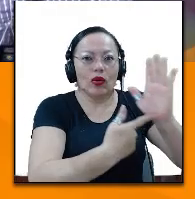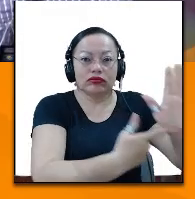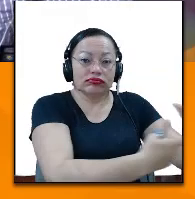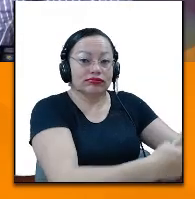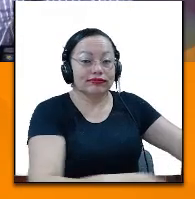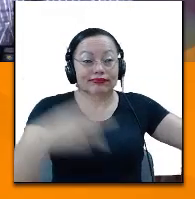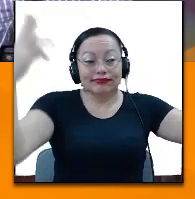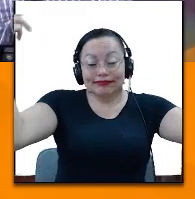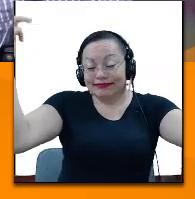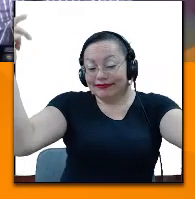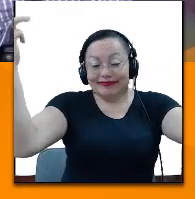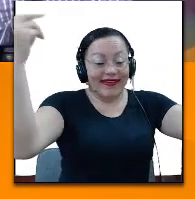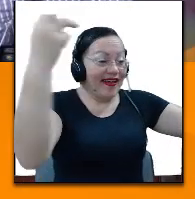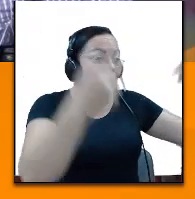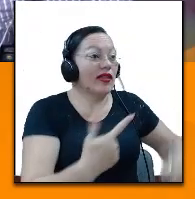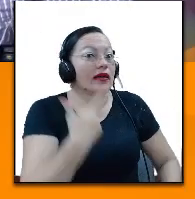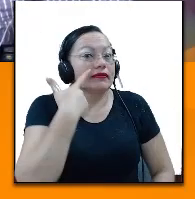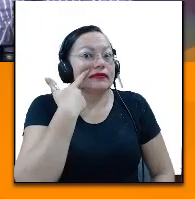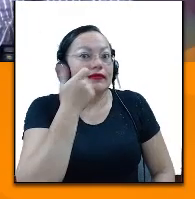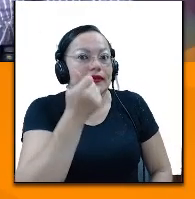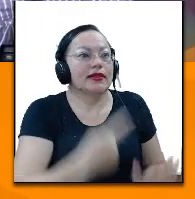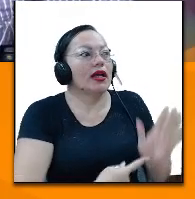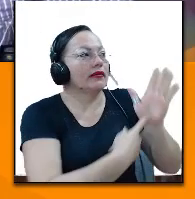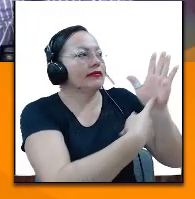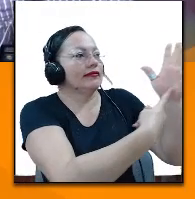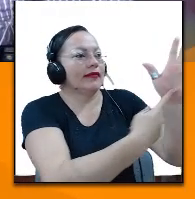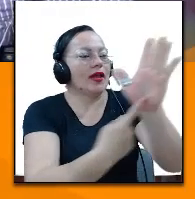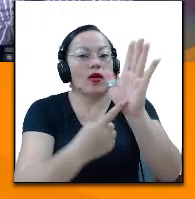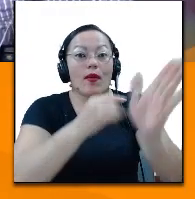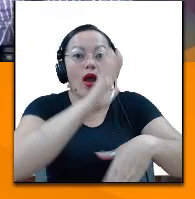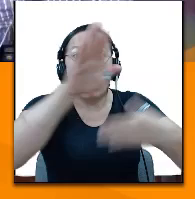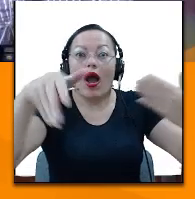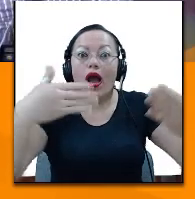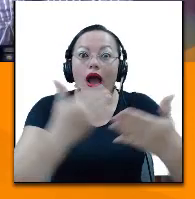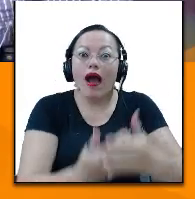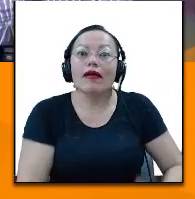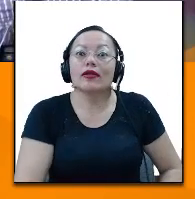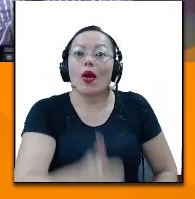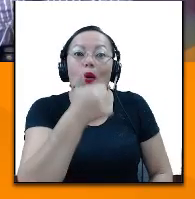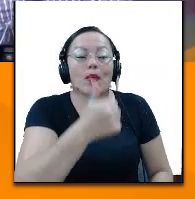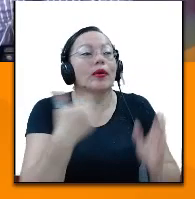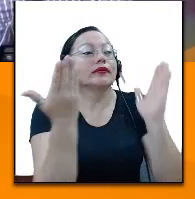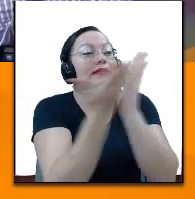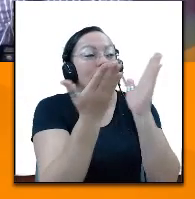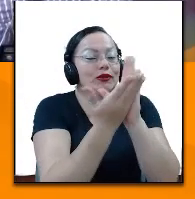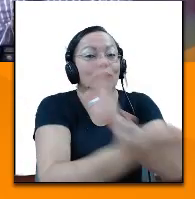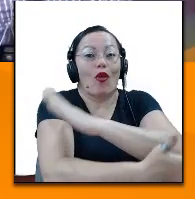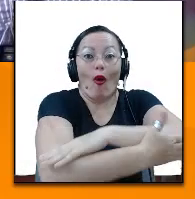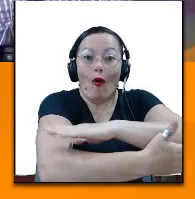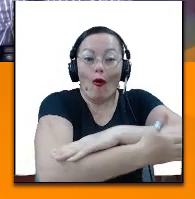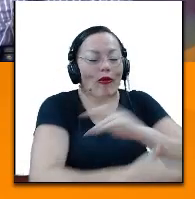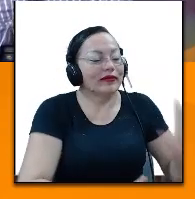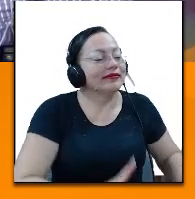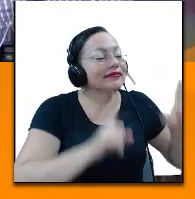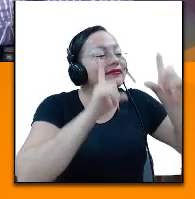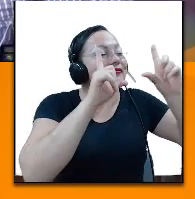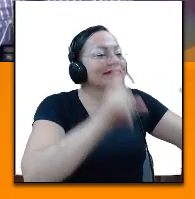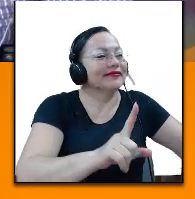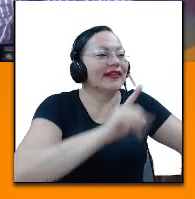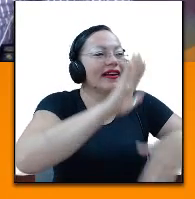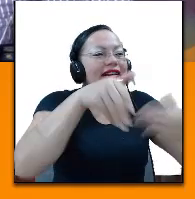su título y me parece muy chévere. Nos mostraba que bueno, se graduó